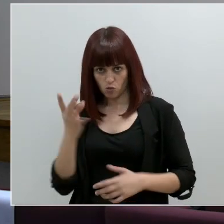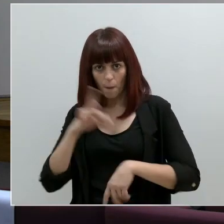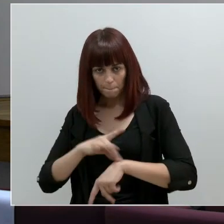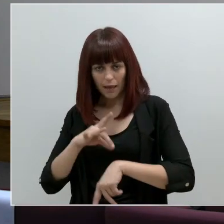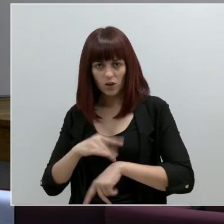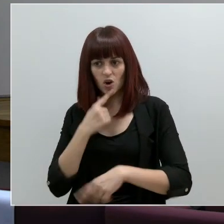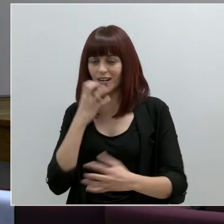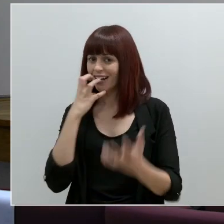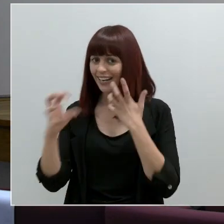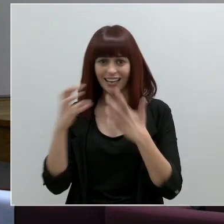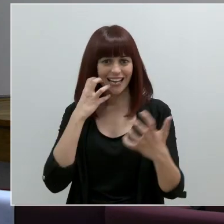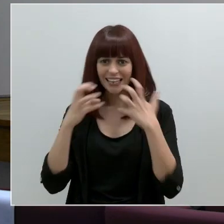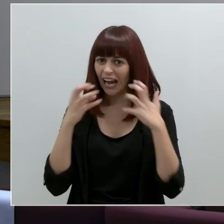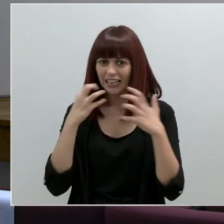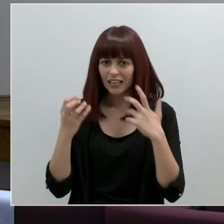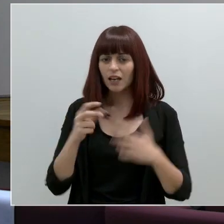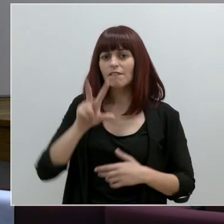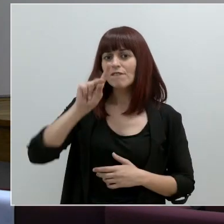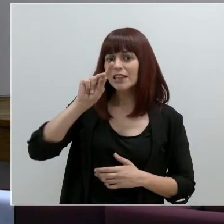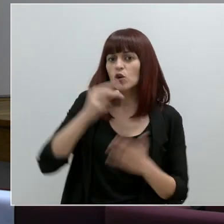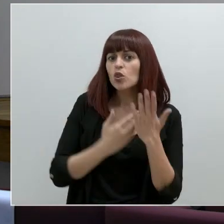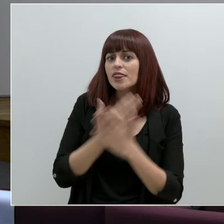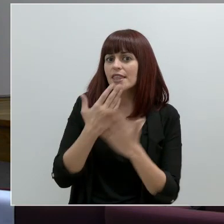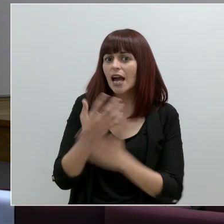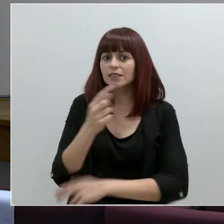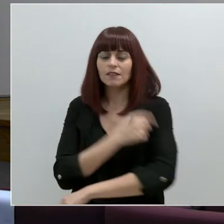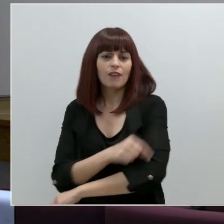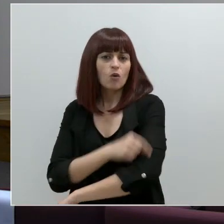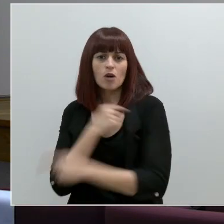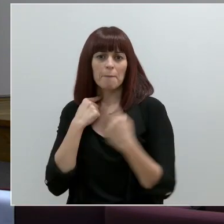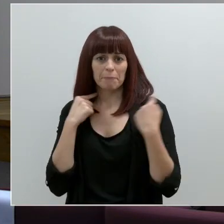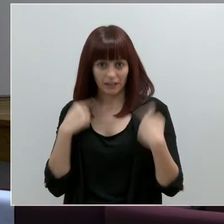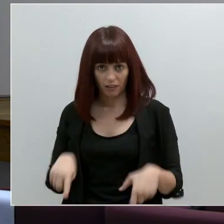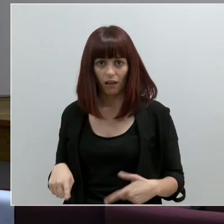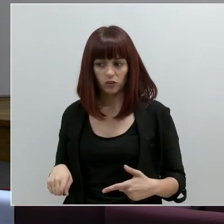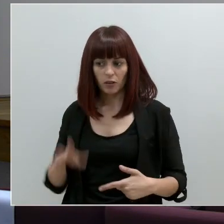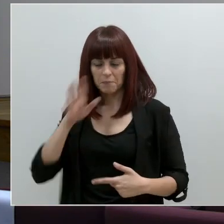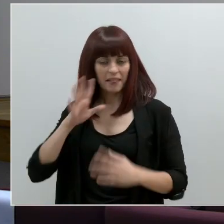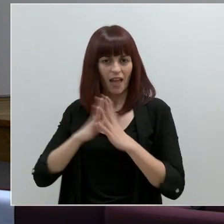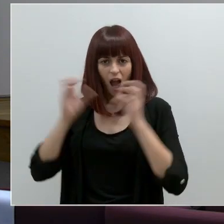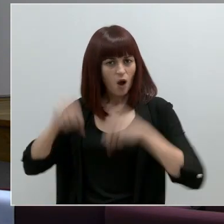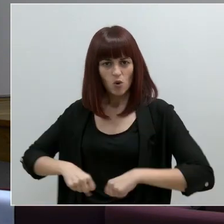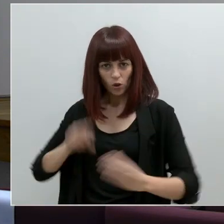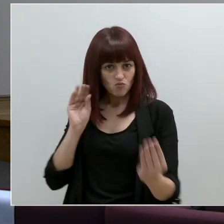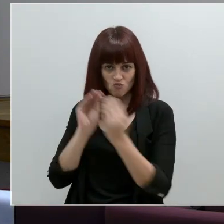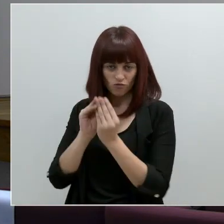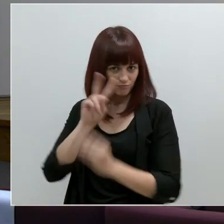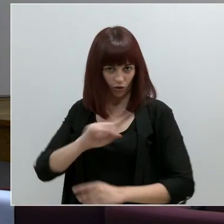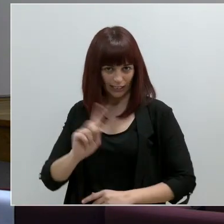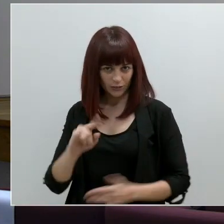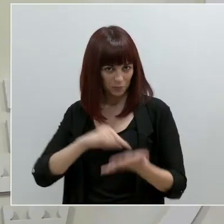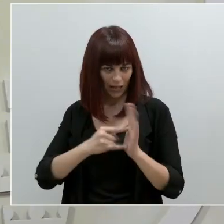y estaban gritando la consigna 21 días, vacuna perdida. Aparentemente no están de acuerdo con su pronóstico o su